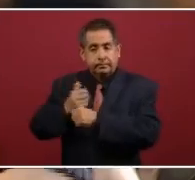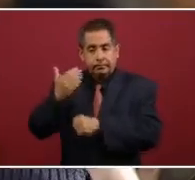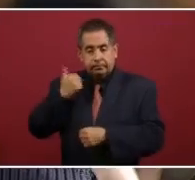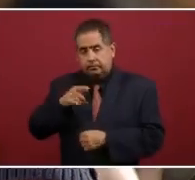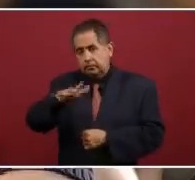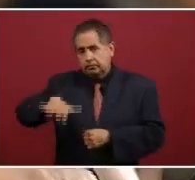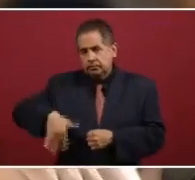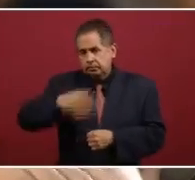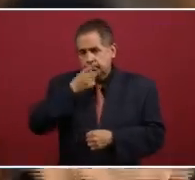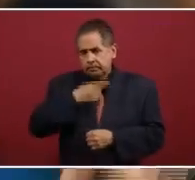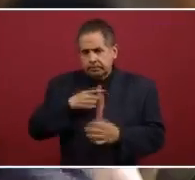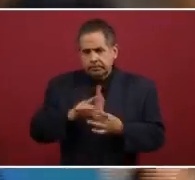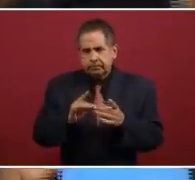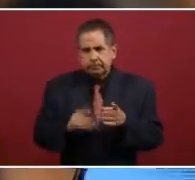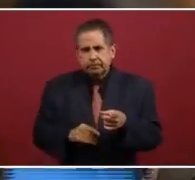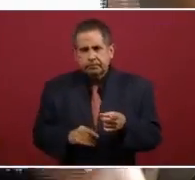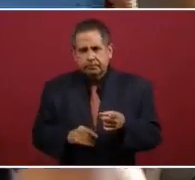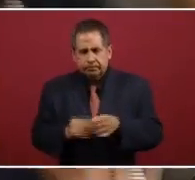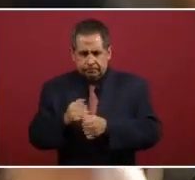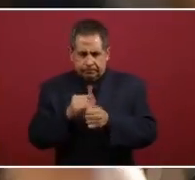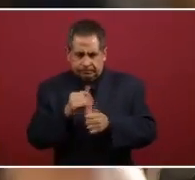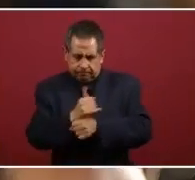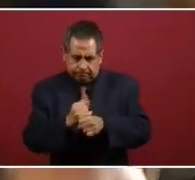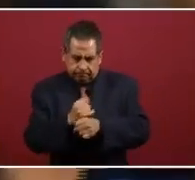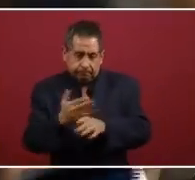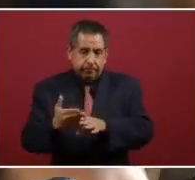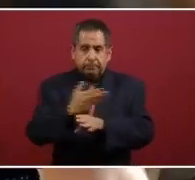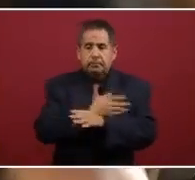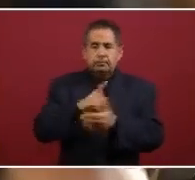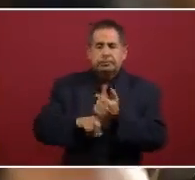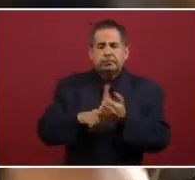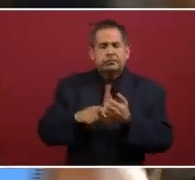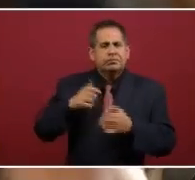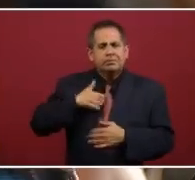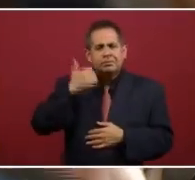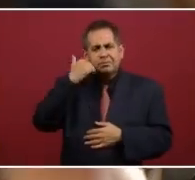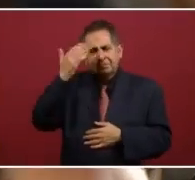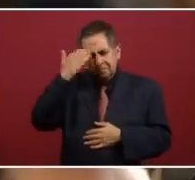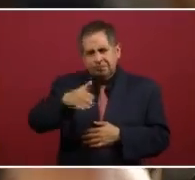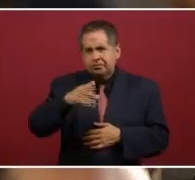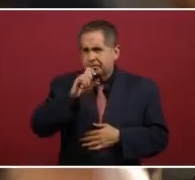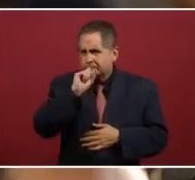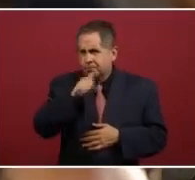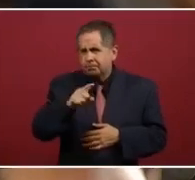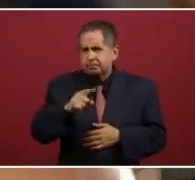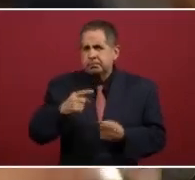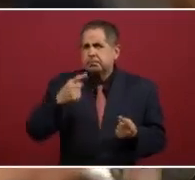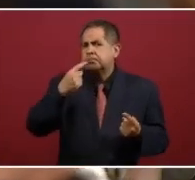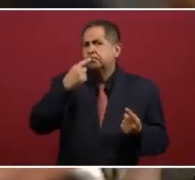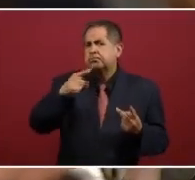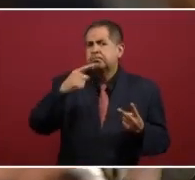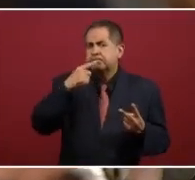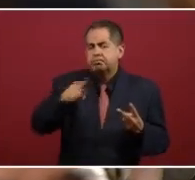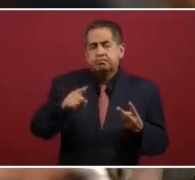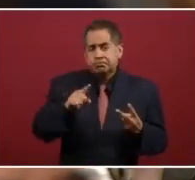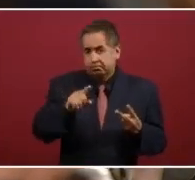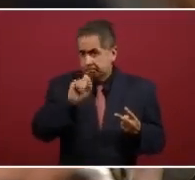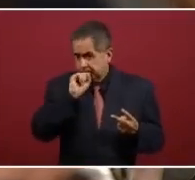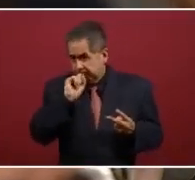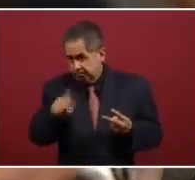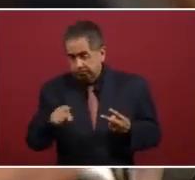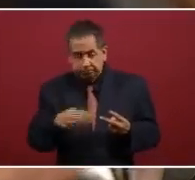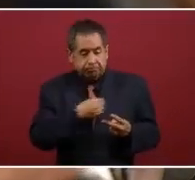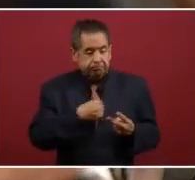decir que es una investigación del sexenio pasado. Yo quisiera saber si también están denunciados en su carácter de miembros